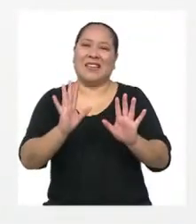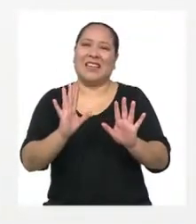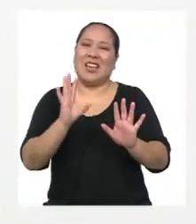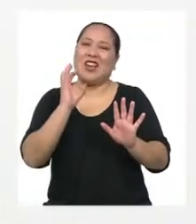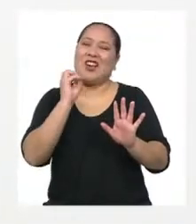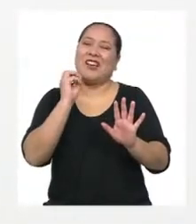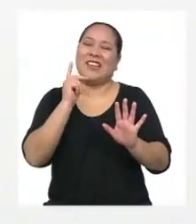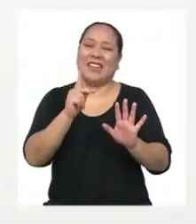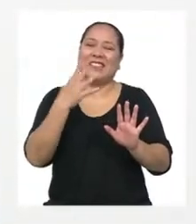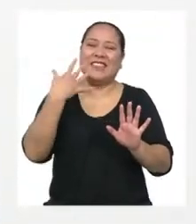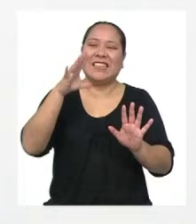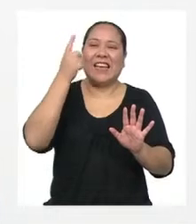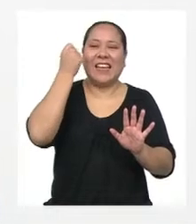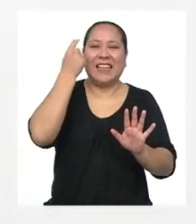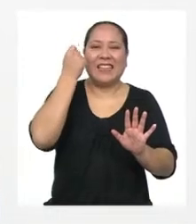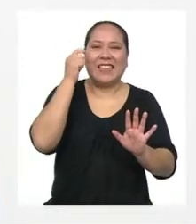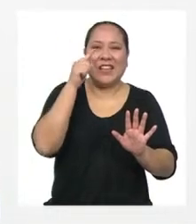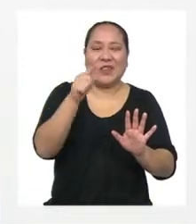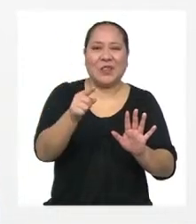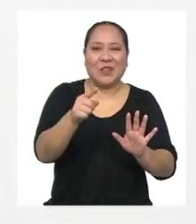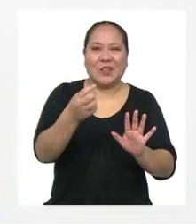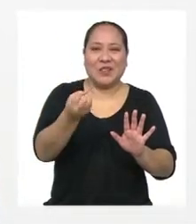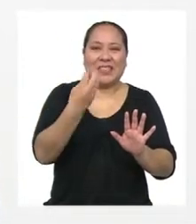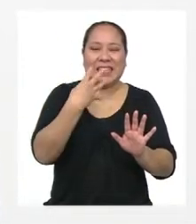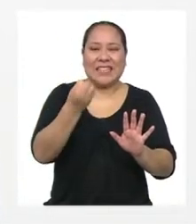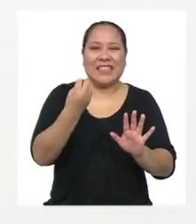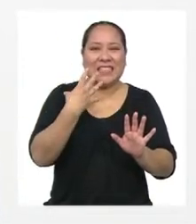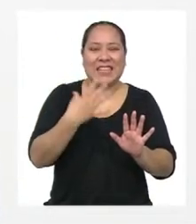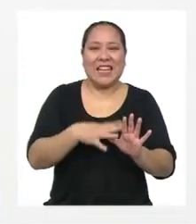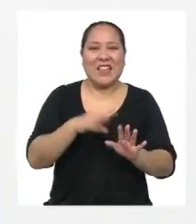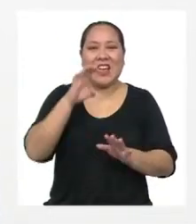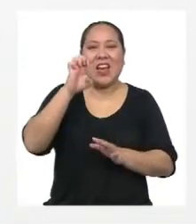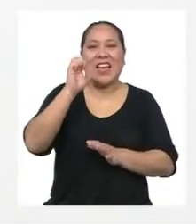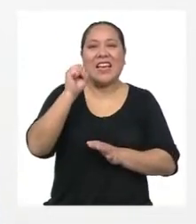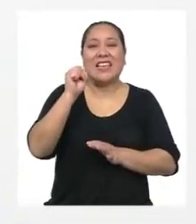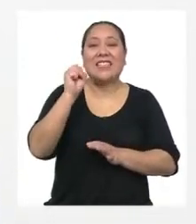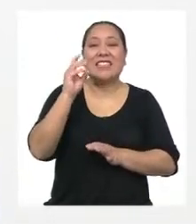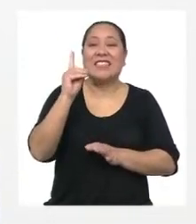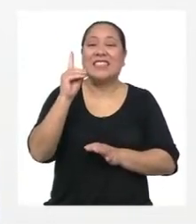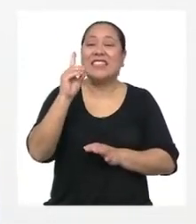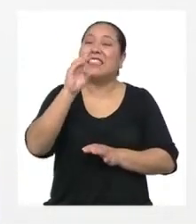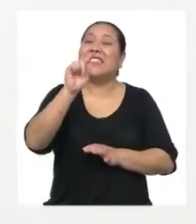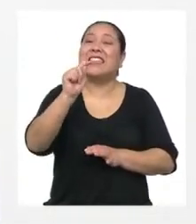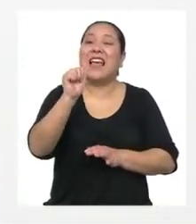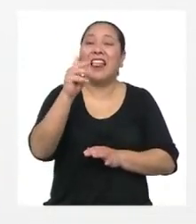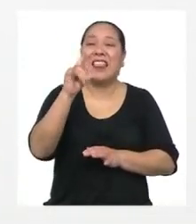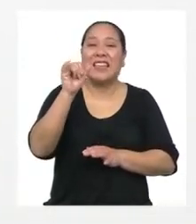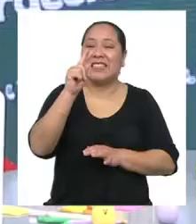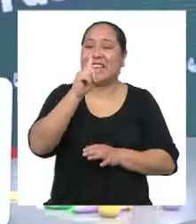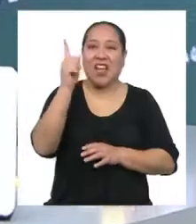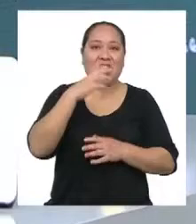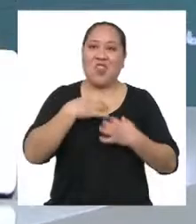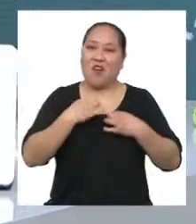sé a lo que te refieres. Lo que me estás contando tiene que ver con la estadística, no con la ropa y esas